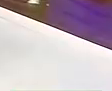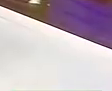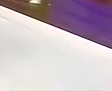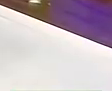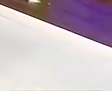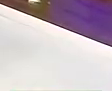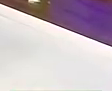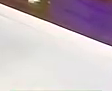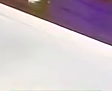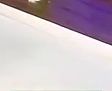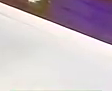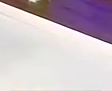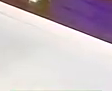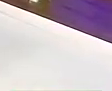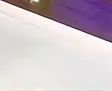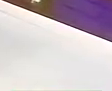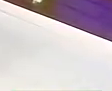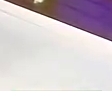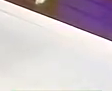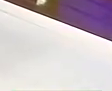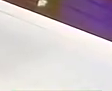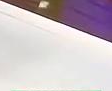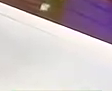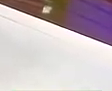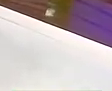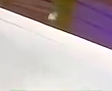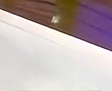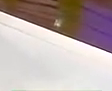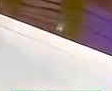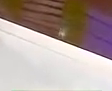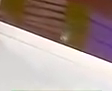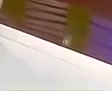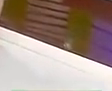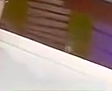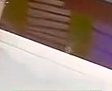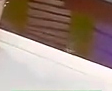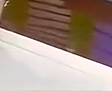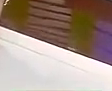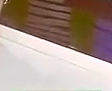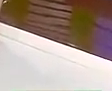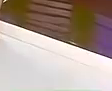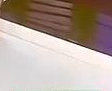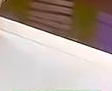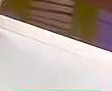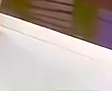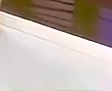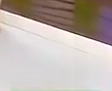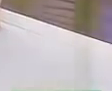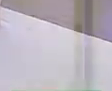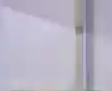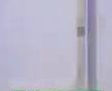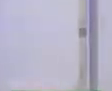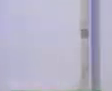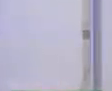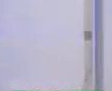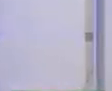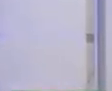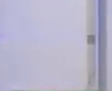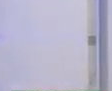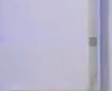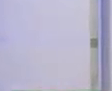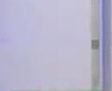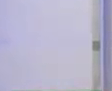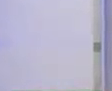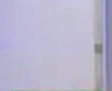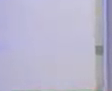Horas con 29 minutos y es momento de contar más historias de esperanza aquí en su segmento Pruebas de Vida. Marta Novoa es una sobreviviente